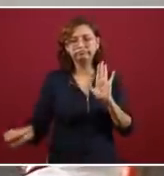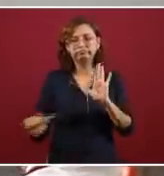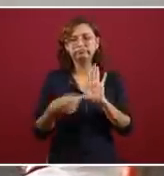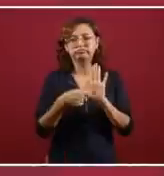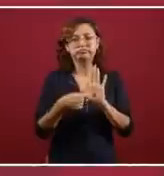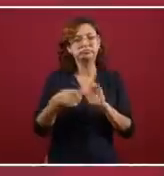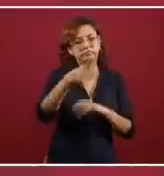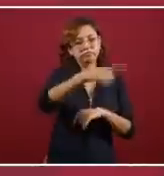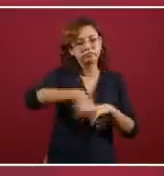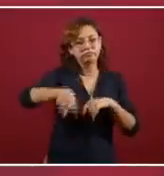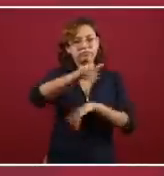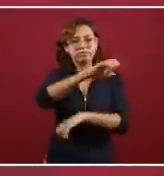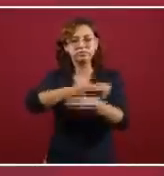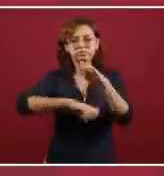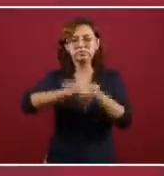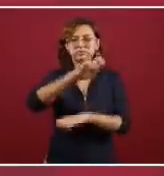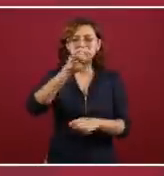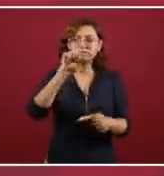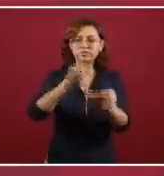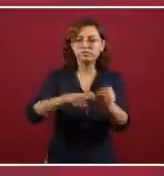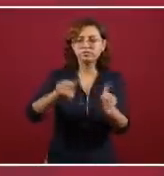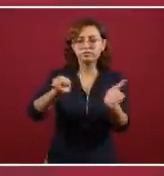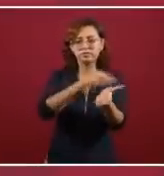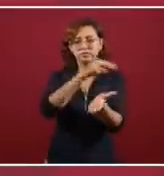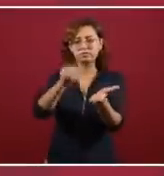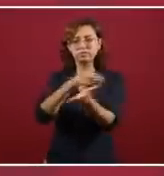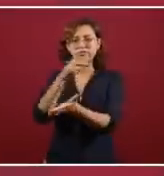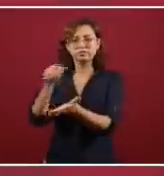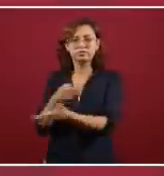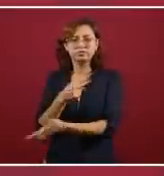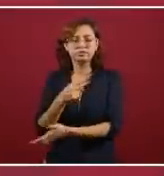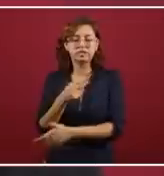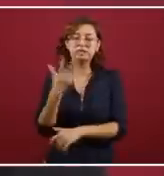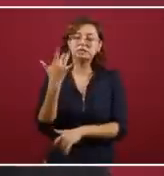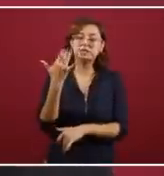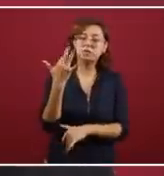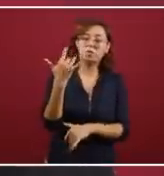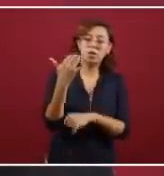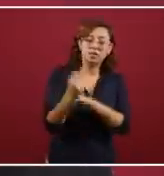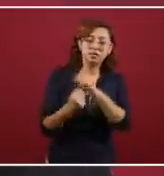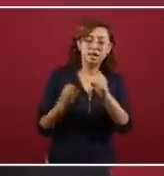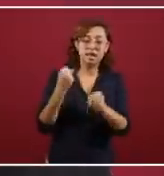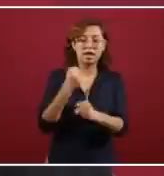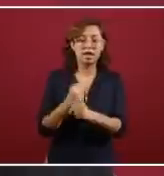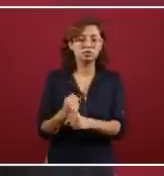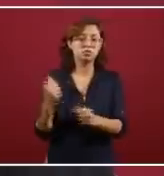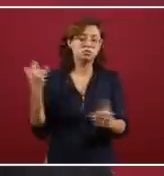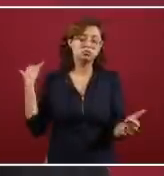estas corporaciones que luego de 50 años